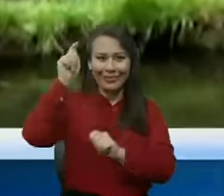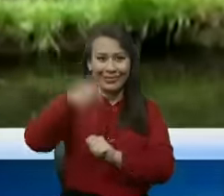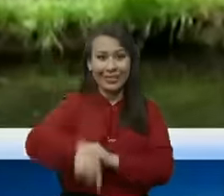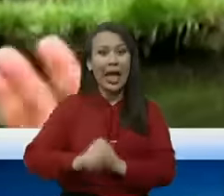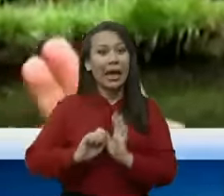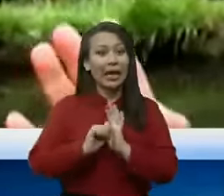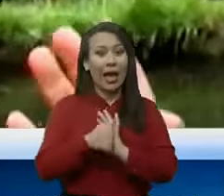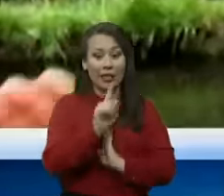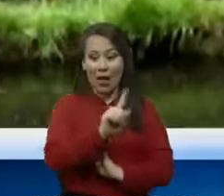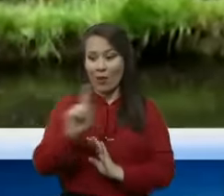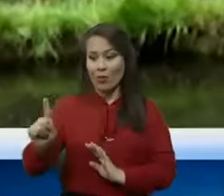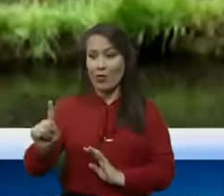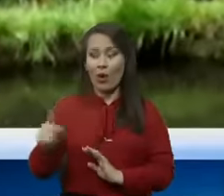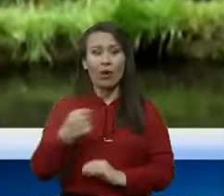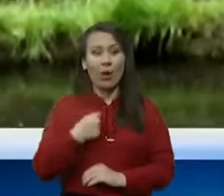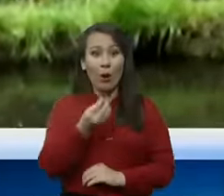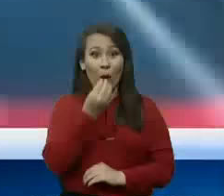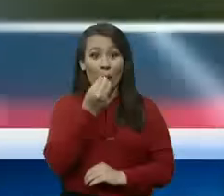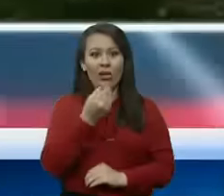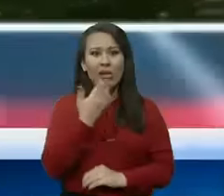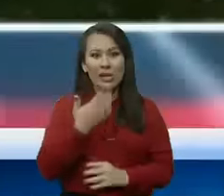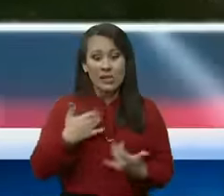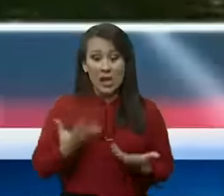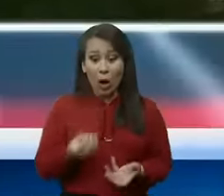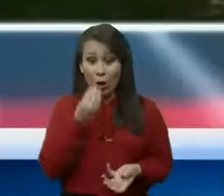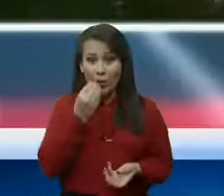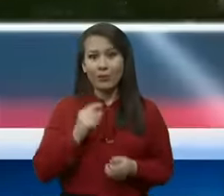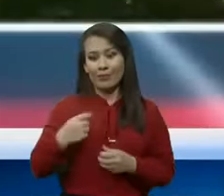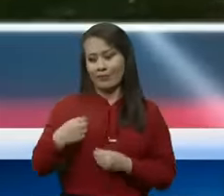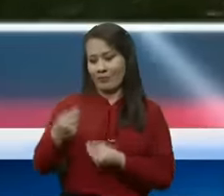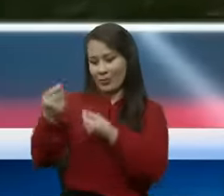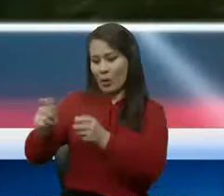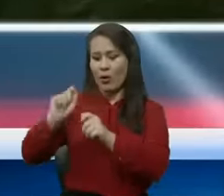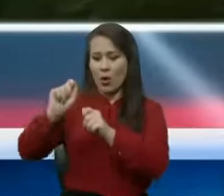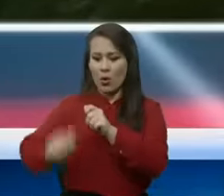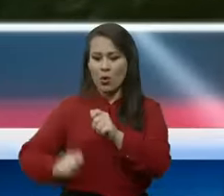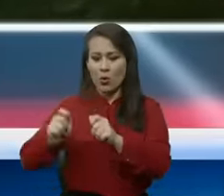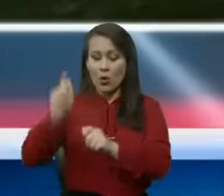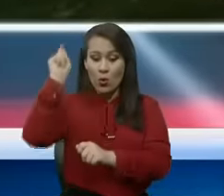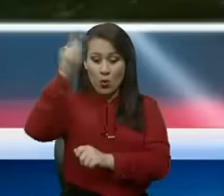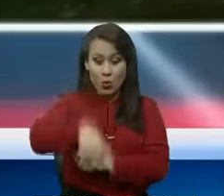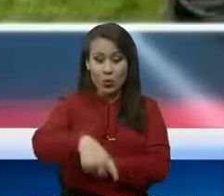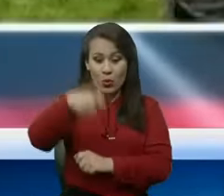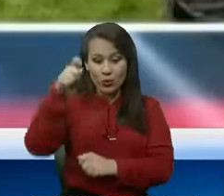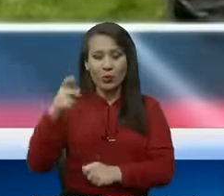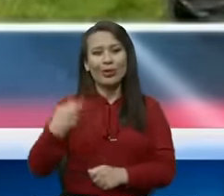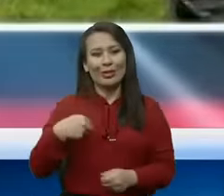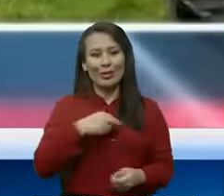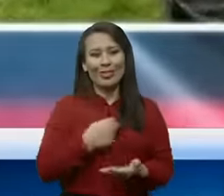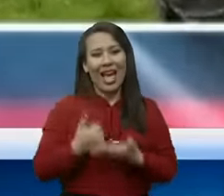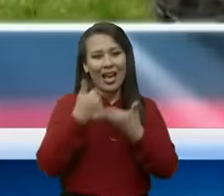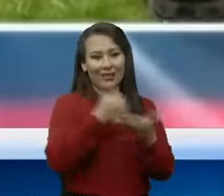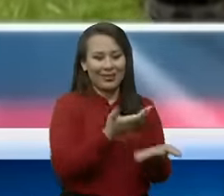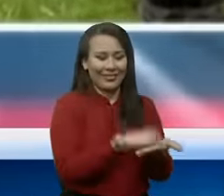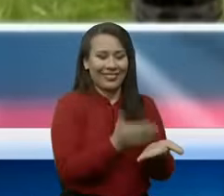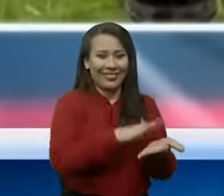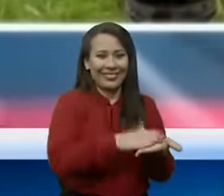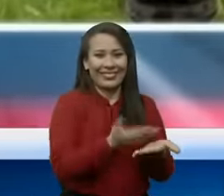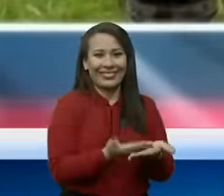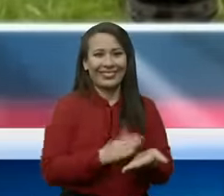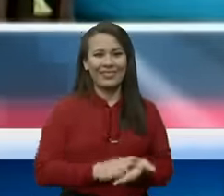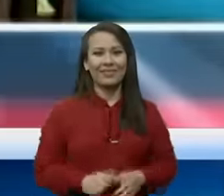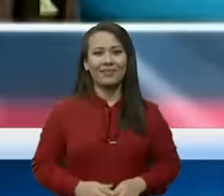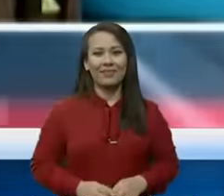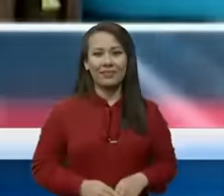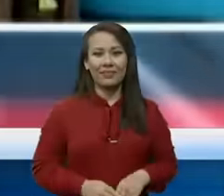garantiza su comida se puede decir nosotros estamos preparando y cada uno su suerte el que salga y el queere puede